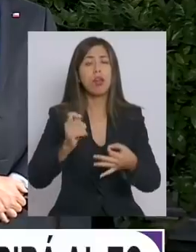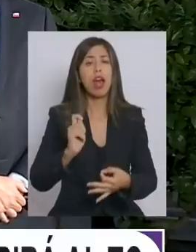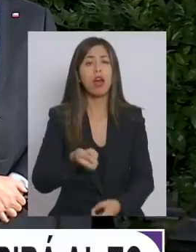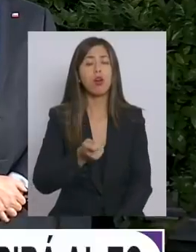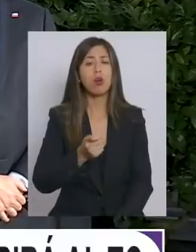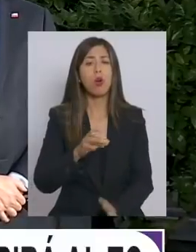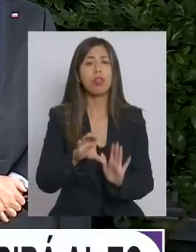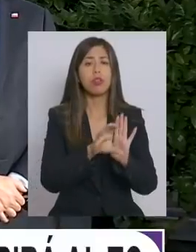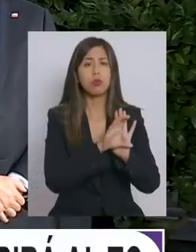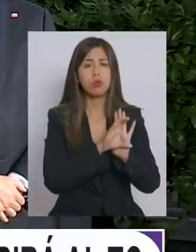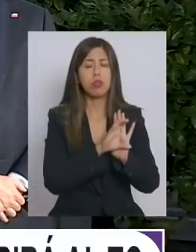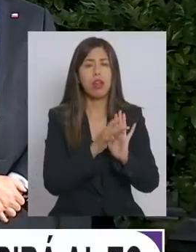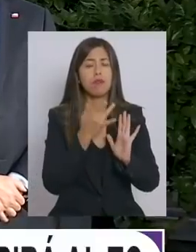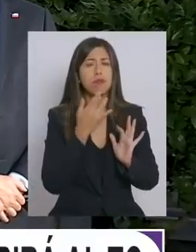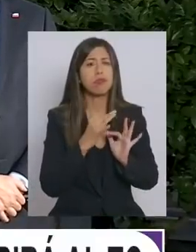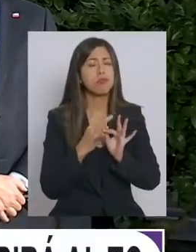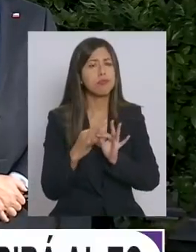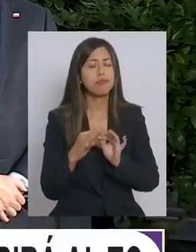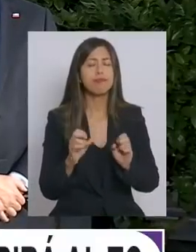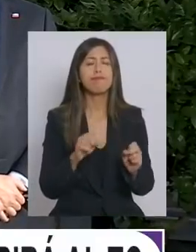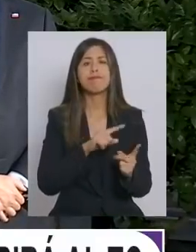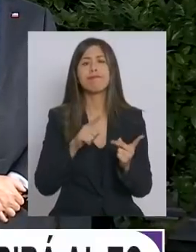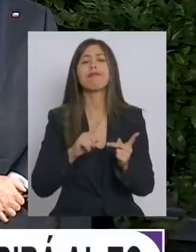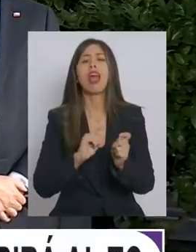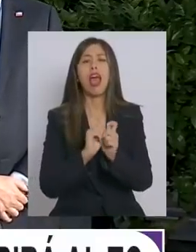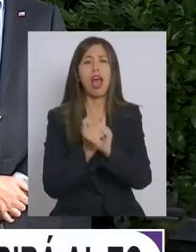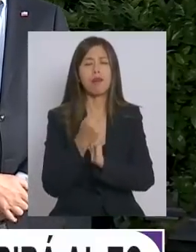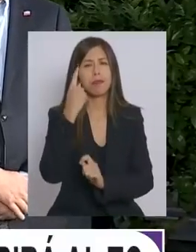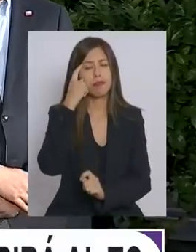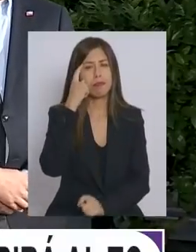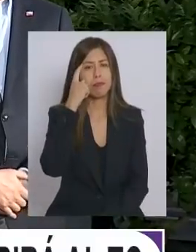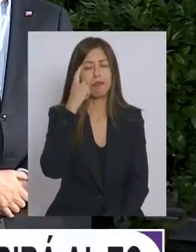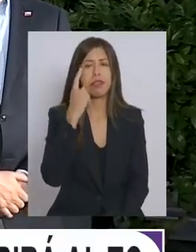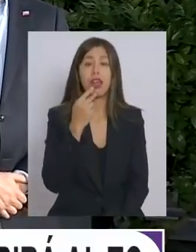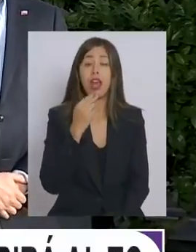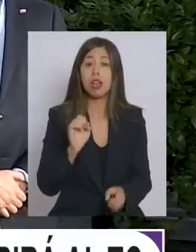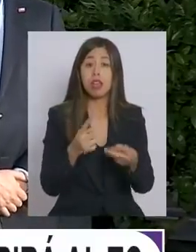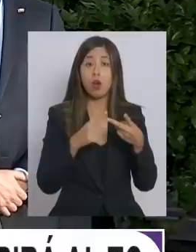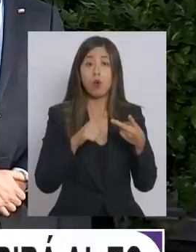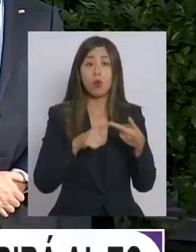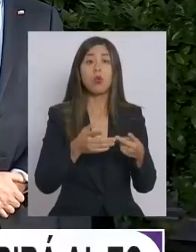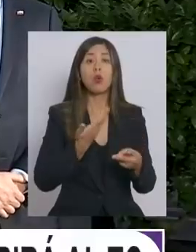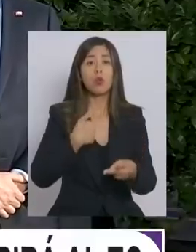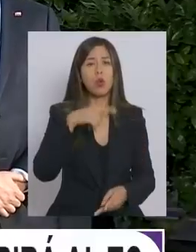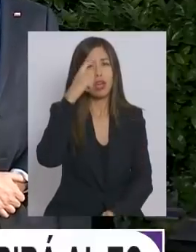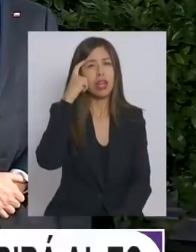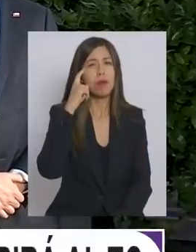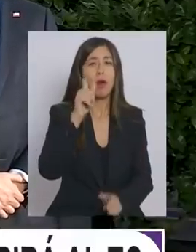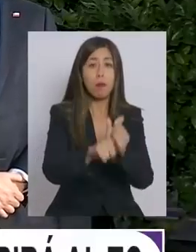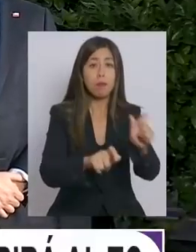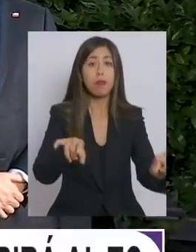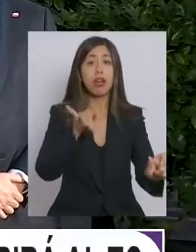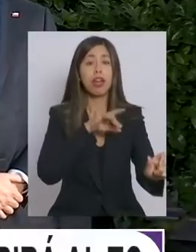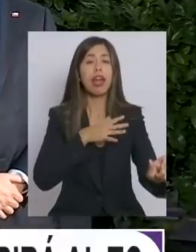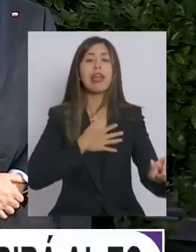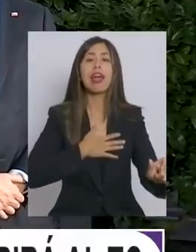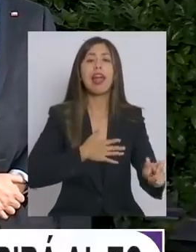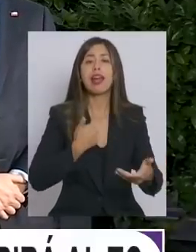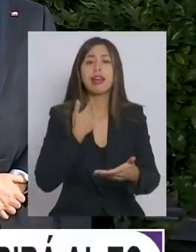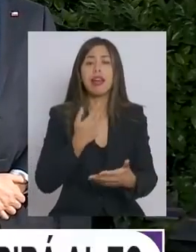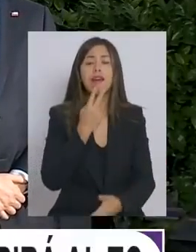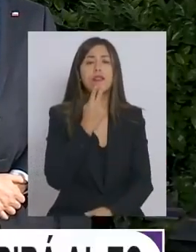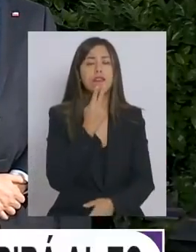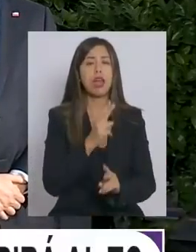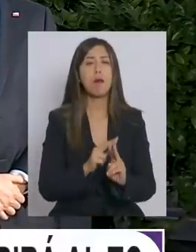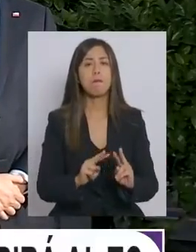Respecto a su segunda pregunta, nosotros creemos que los chilenos quieren vivir en paz. La inmensa mayoría de los chilenos quiere resolver